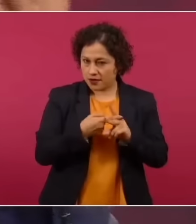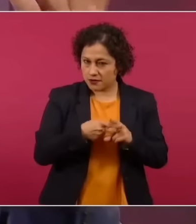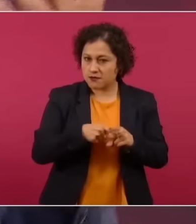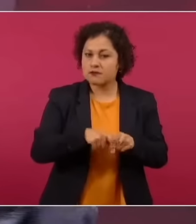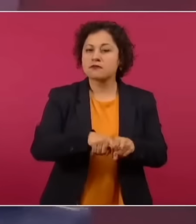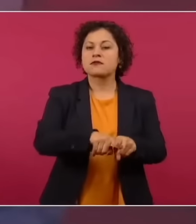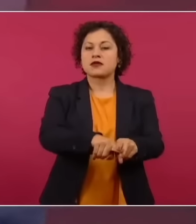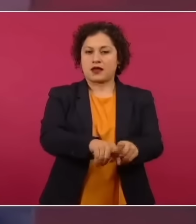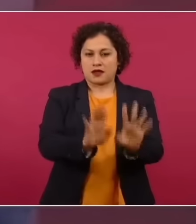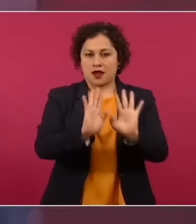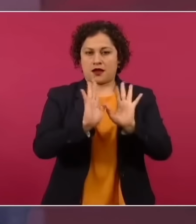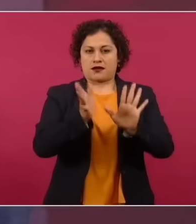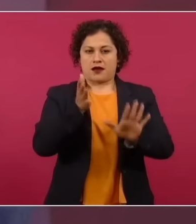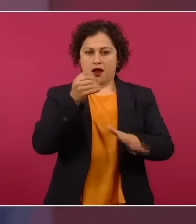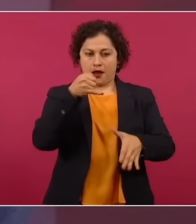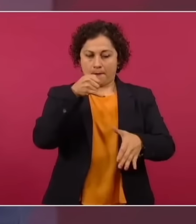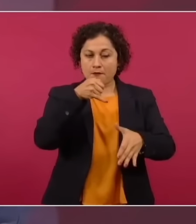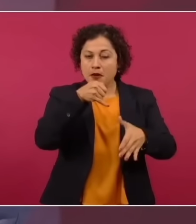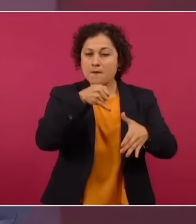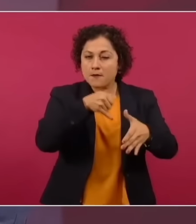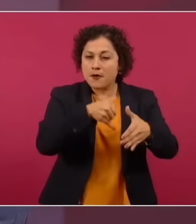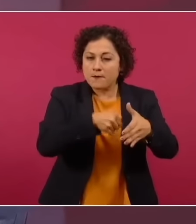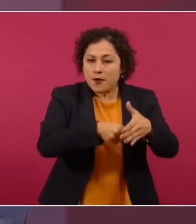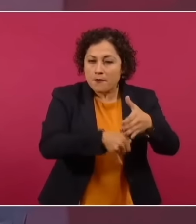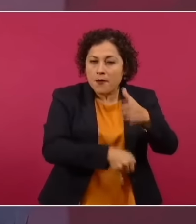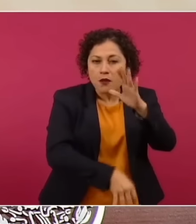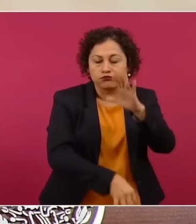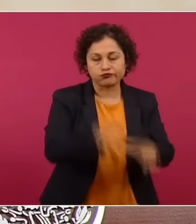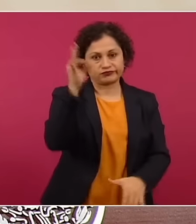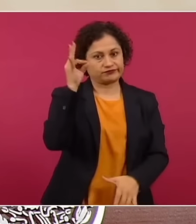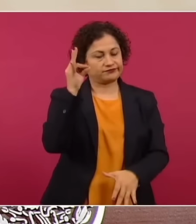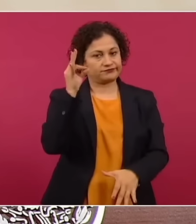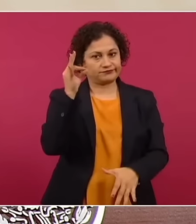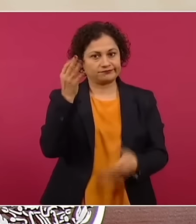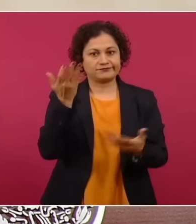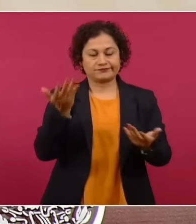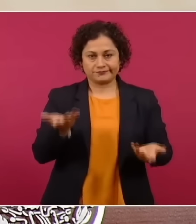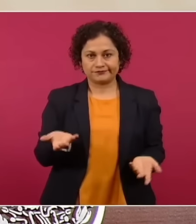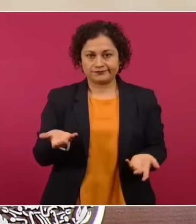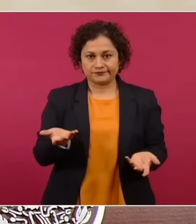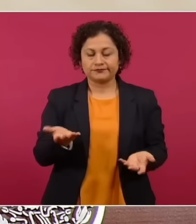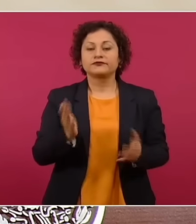Ya comenzó, ¿no? El destape.